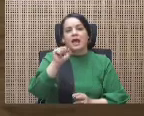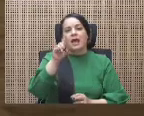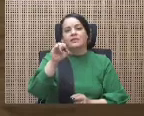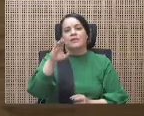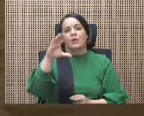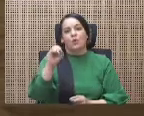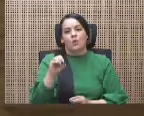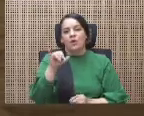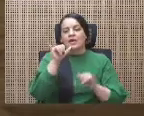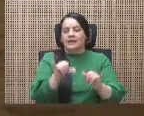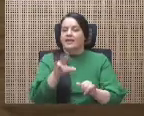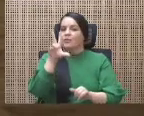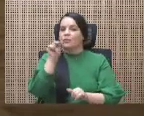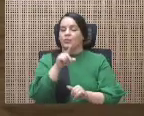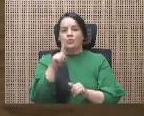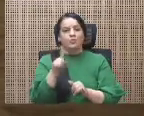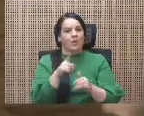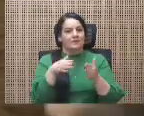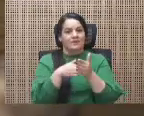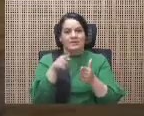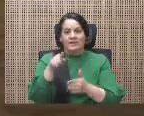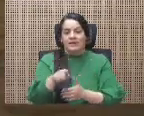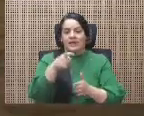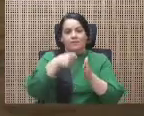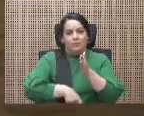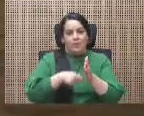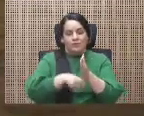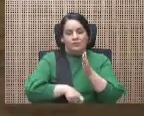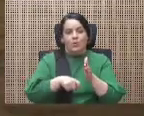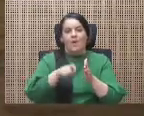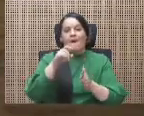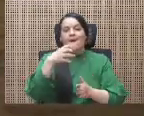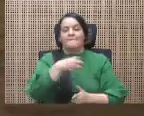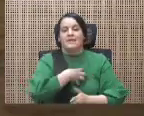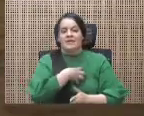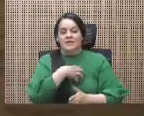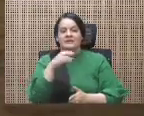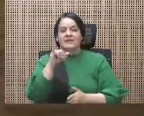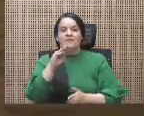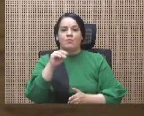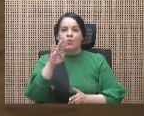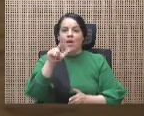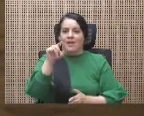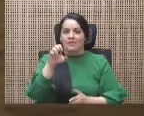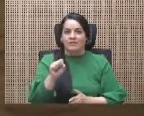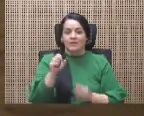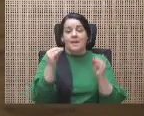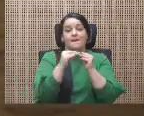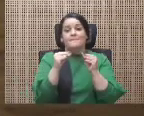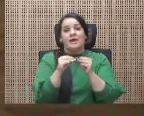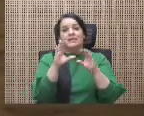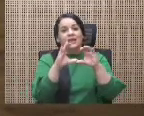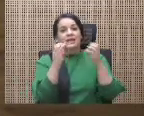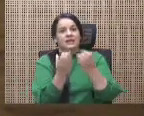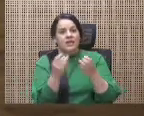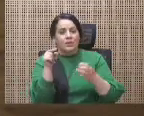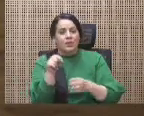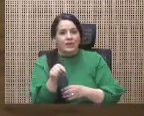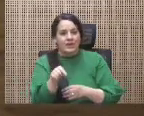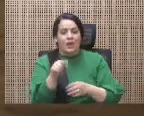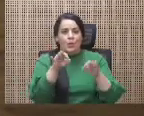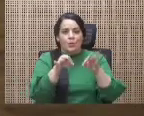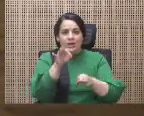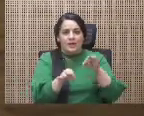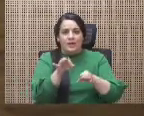quedan no afectas al impuesto sobre bienes inmuebles. Más allá de esa categoría jurídica tan indefinida de